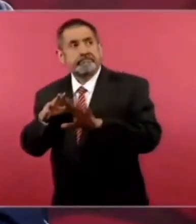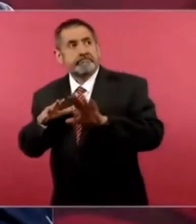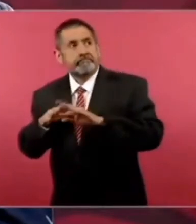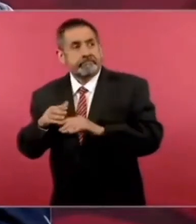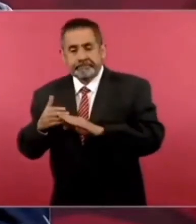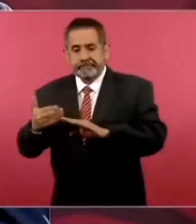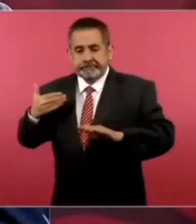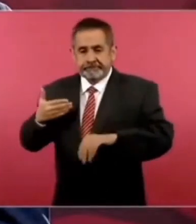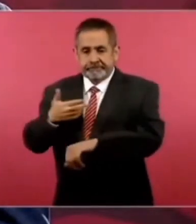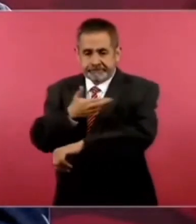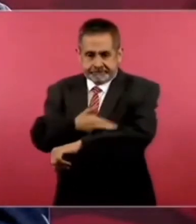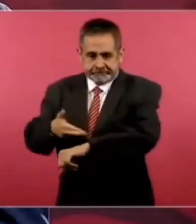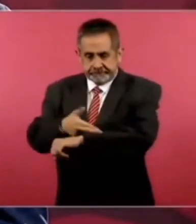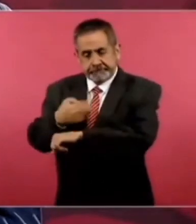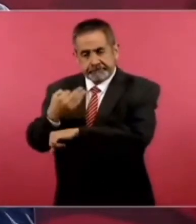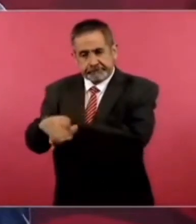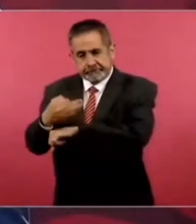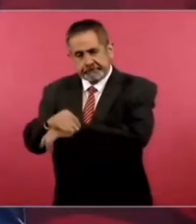trámite,